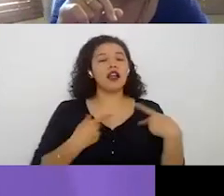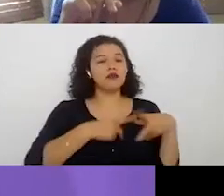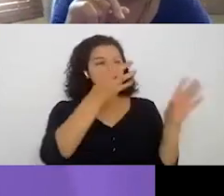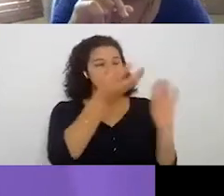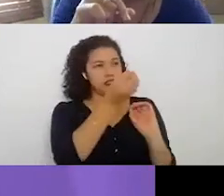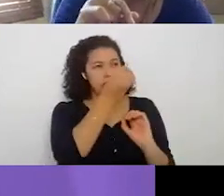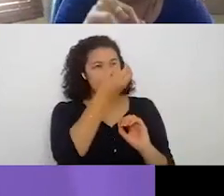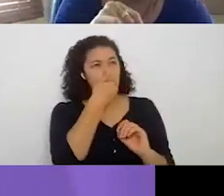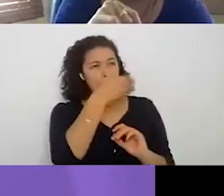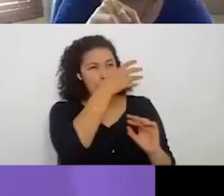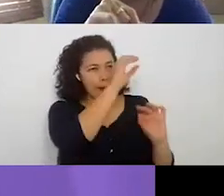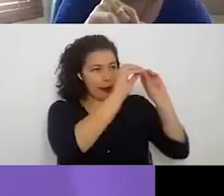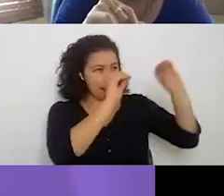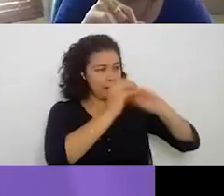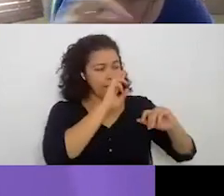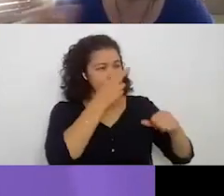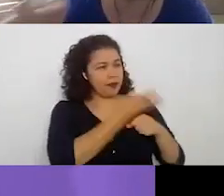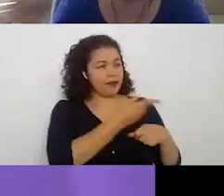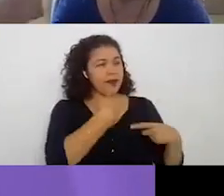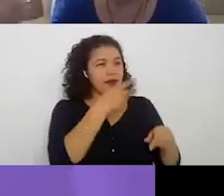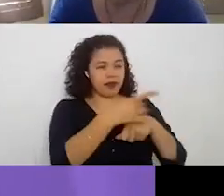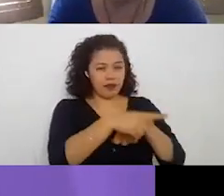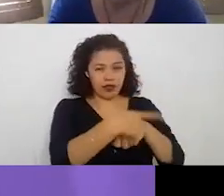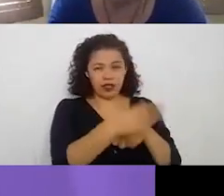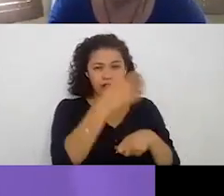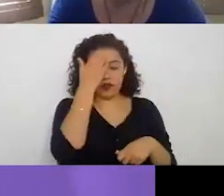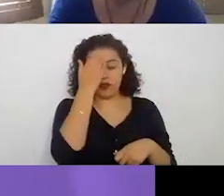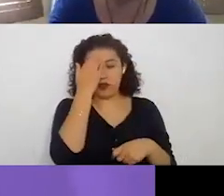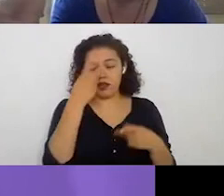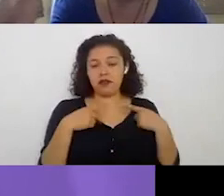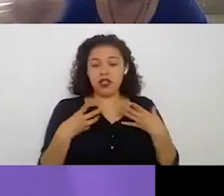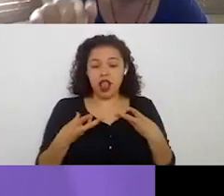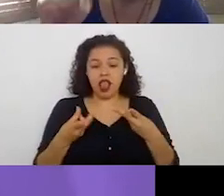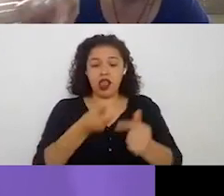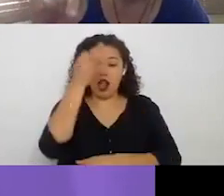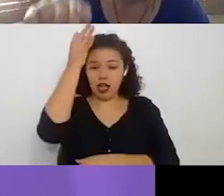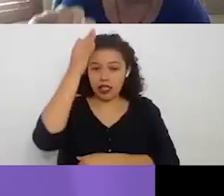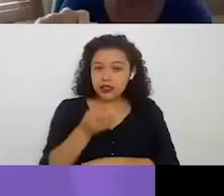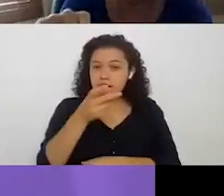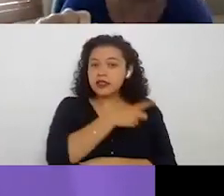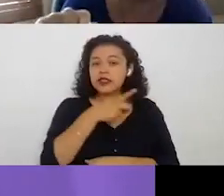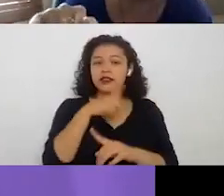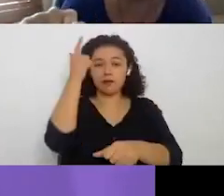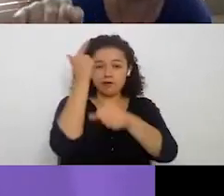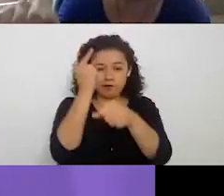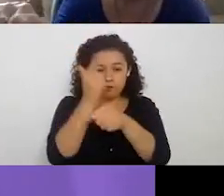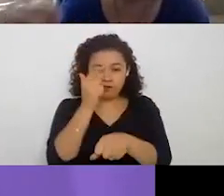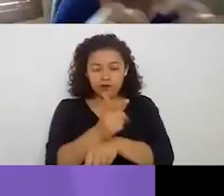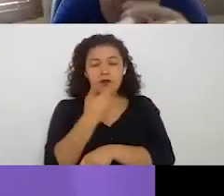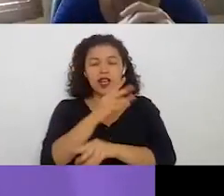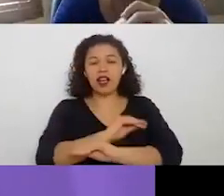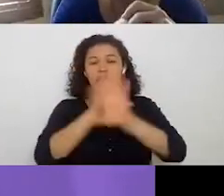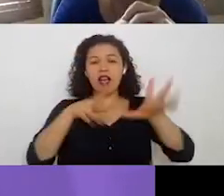conozca cuáles son los riesgos, que el que autoriza los gastos identifique perfectamente cuáles son